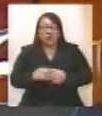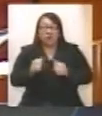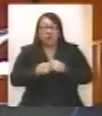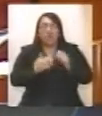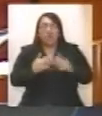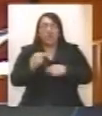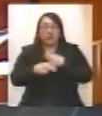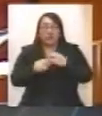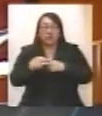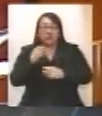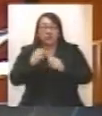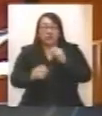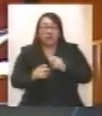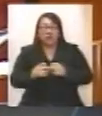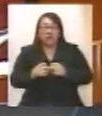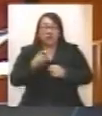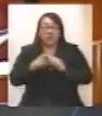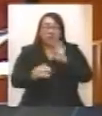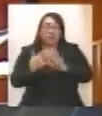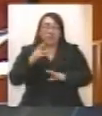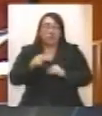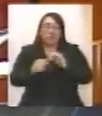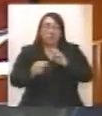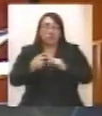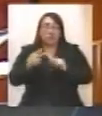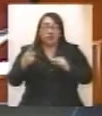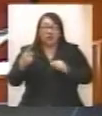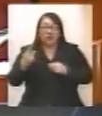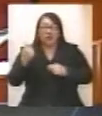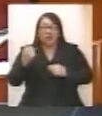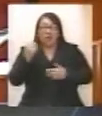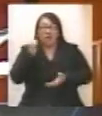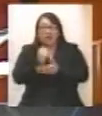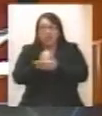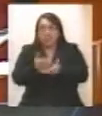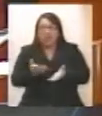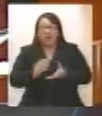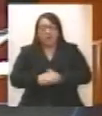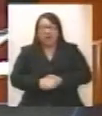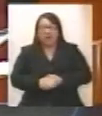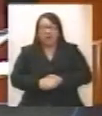Plan Nacional de Saneamiento 2015-2021 aprobado.